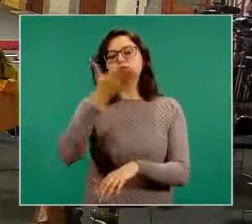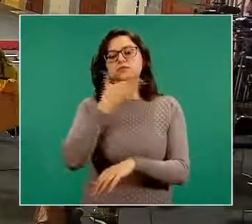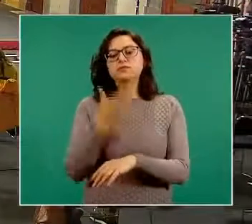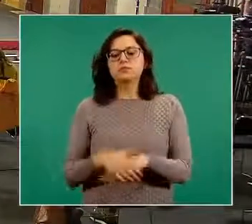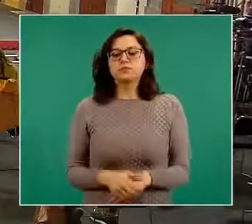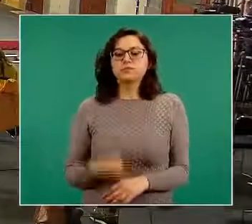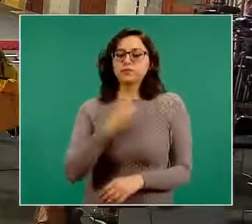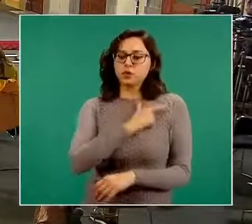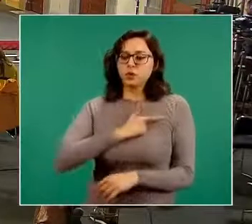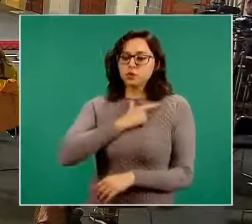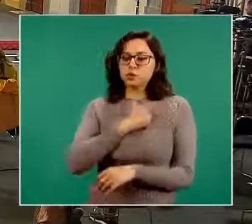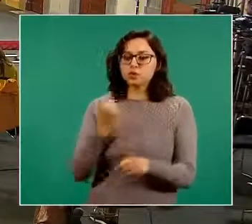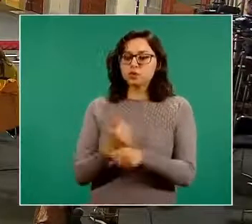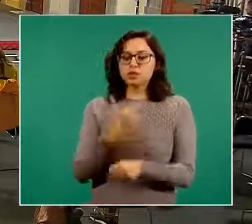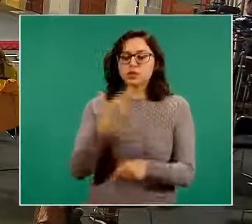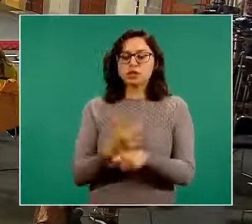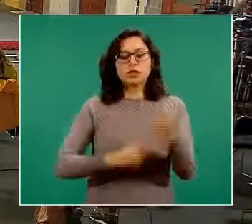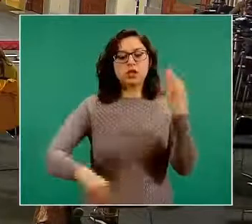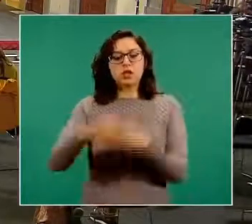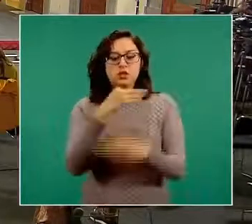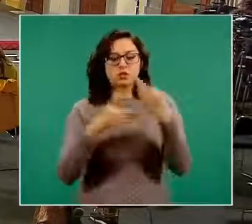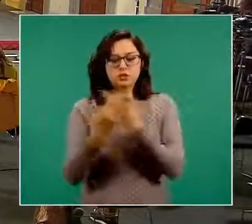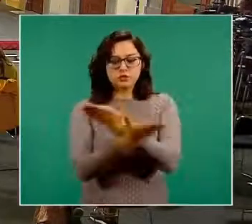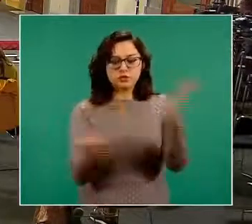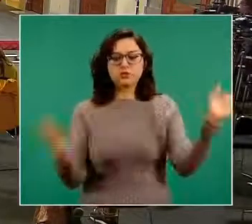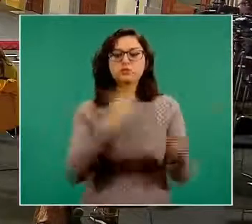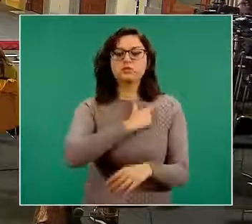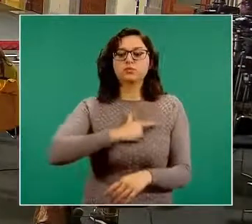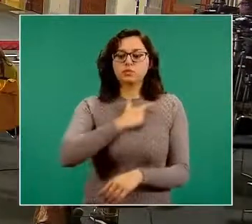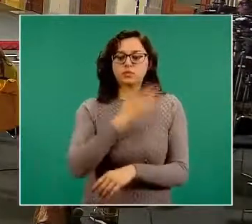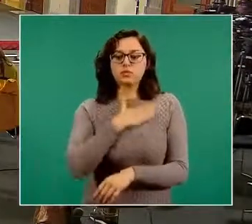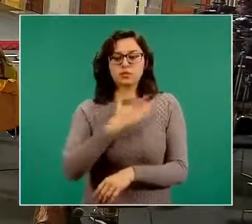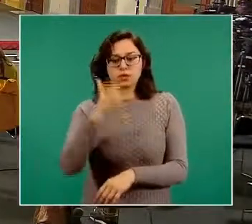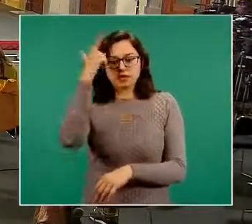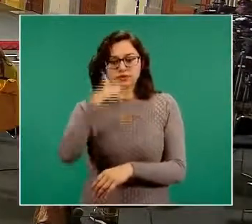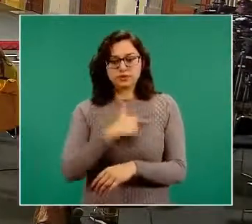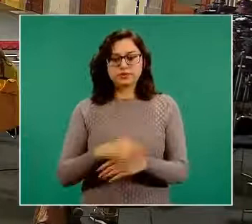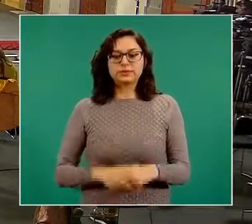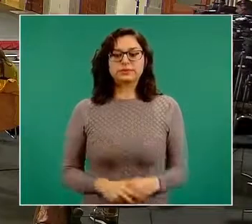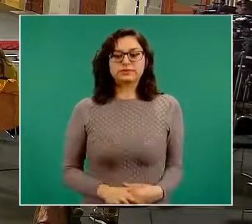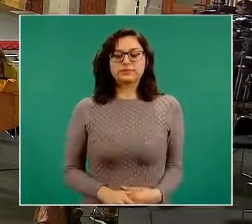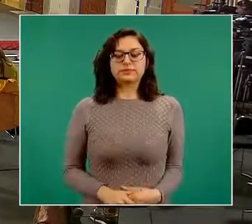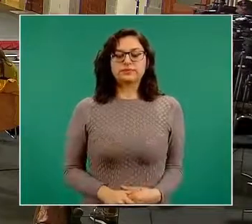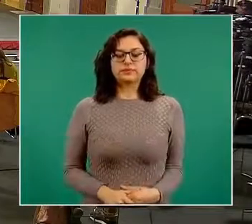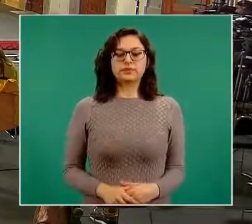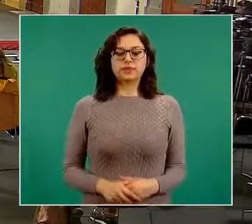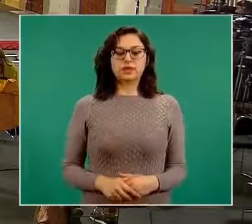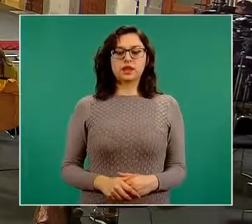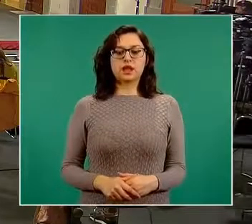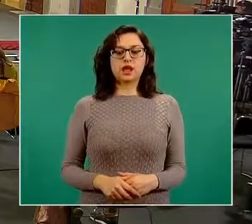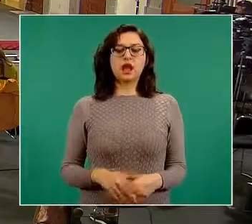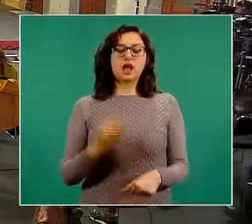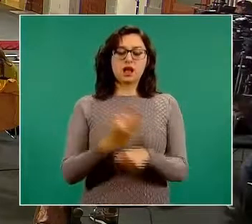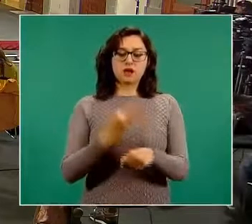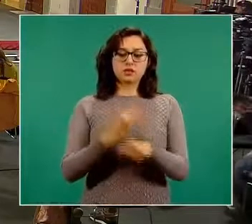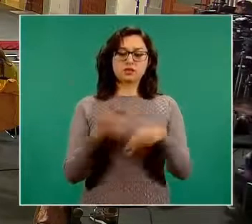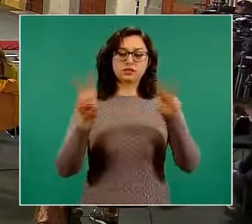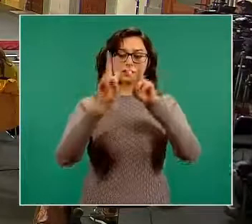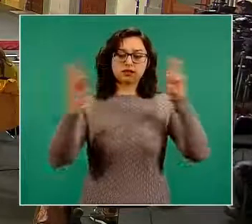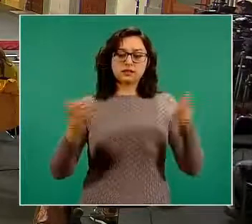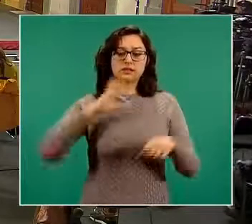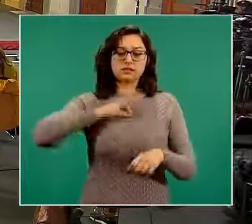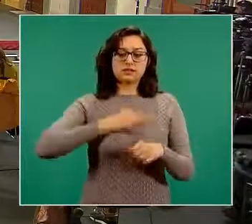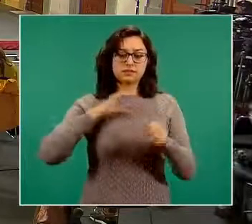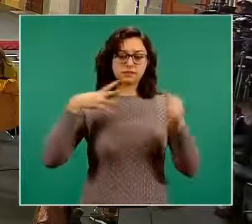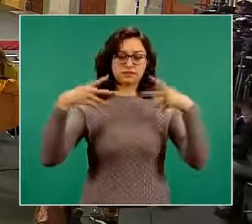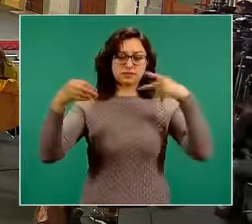secretario. Muy buenas noches con todas y con todos. Vamos a iniciar actualizando nuestra curva epidémica de casos estimados, que es